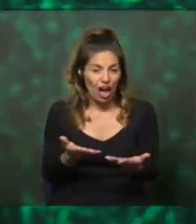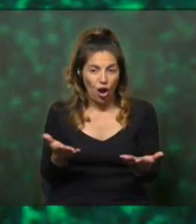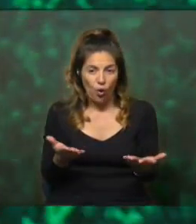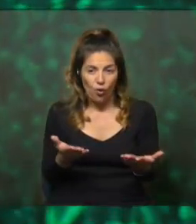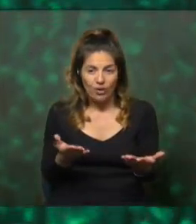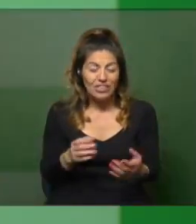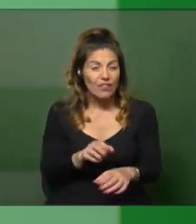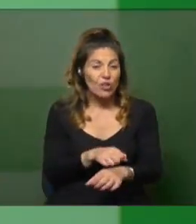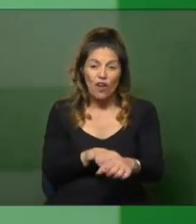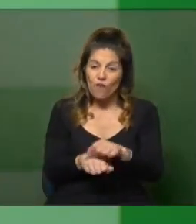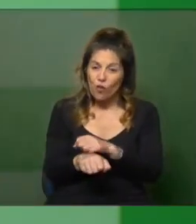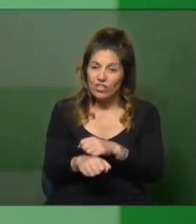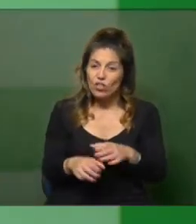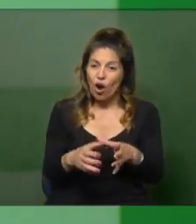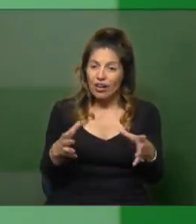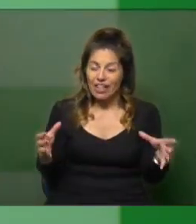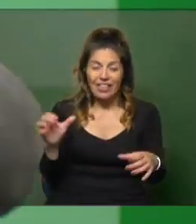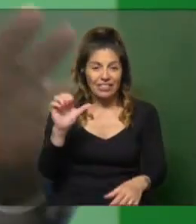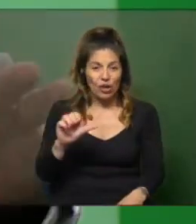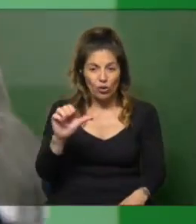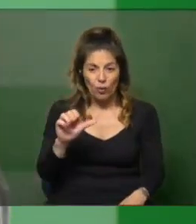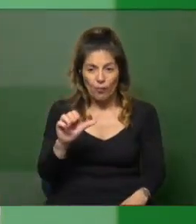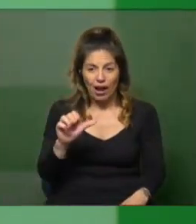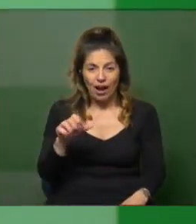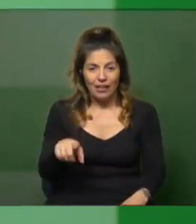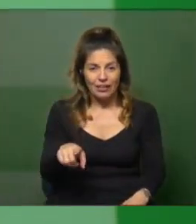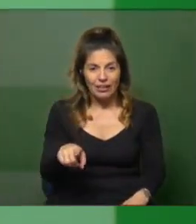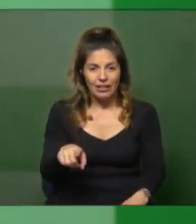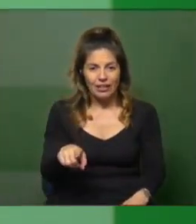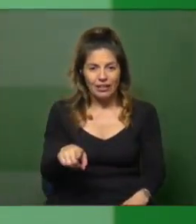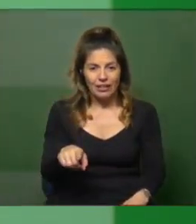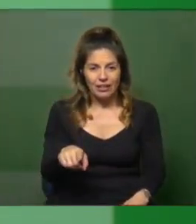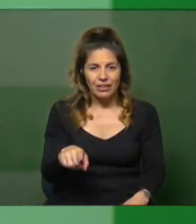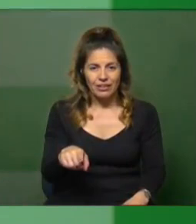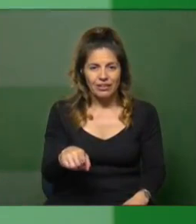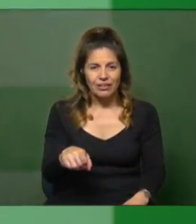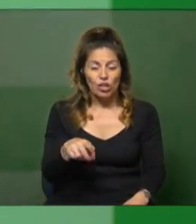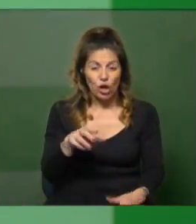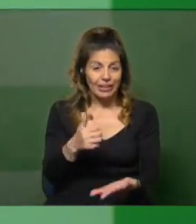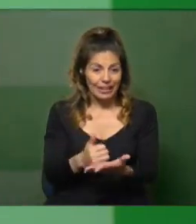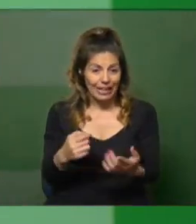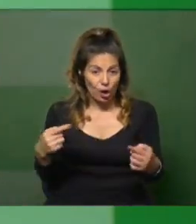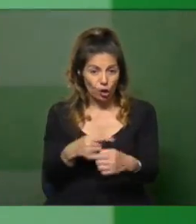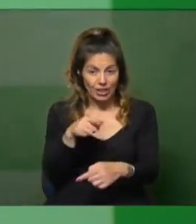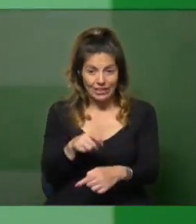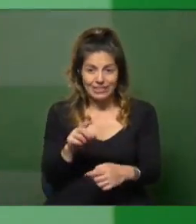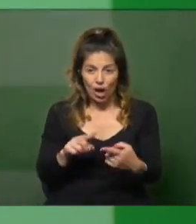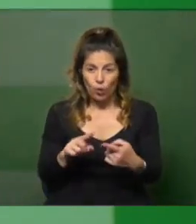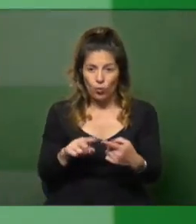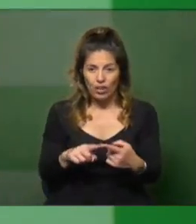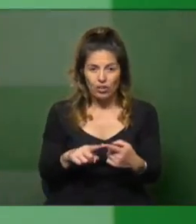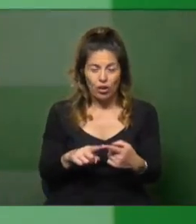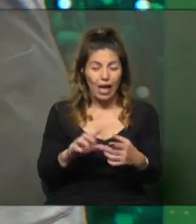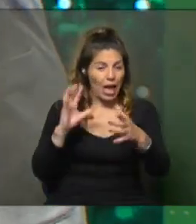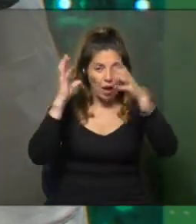esfuerzo gigante desde Europa acabo de estar allí para miren los que están en contra de ese acuerdo van a tener en